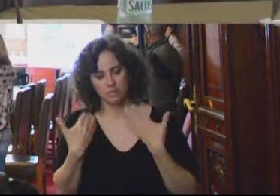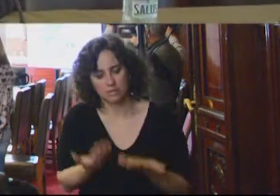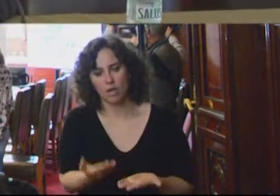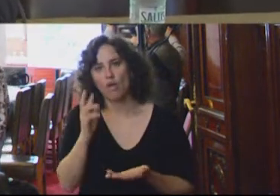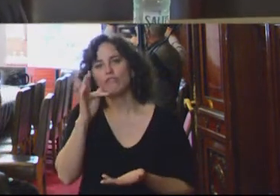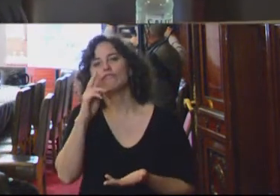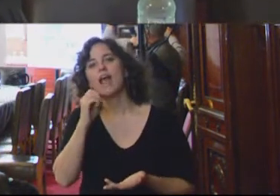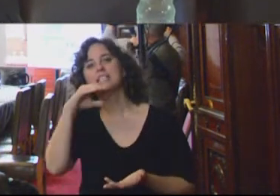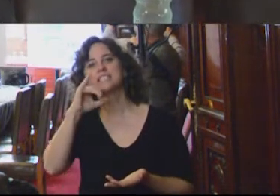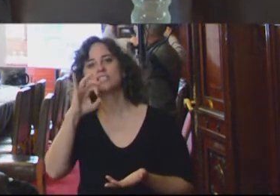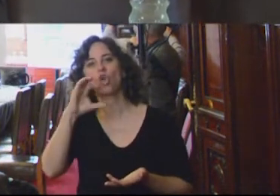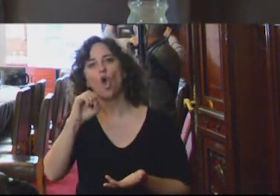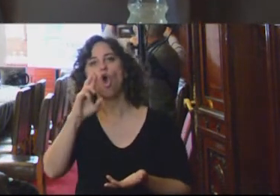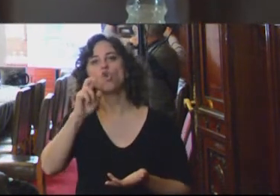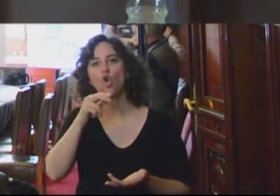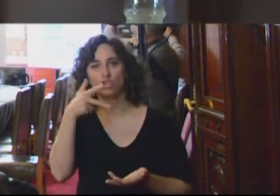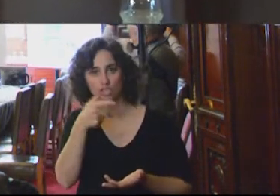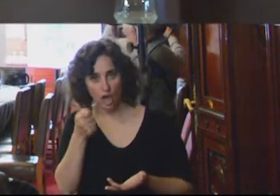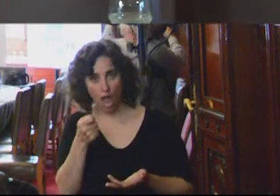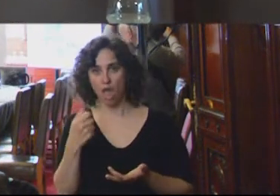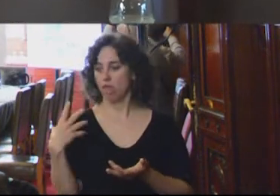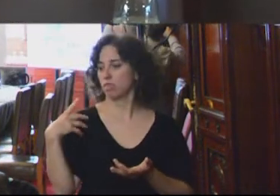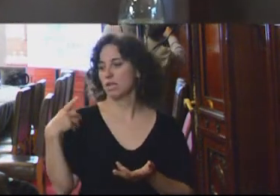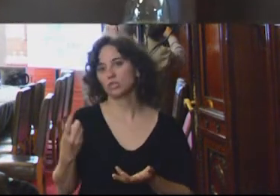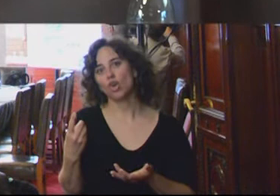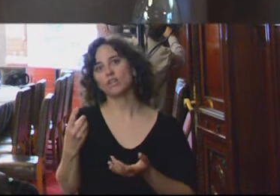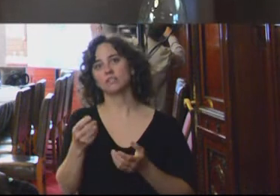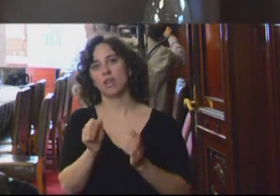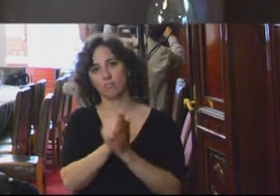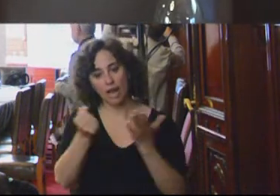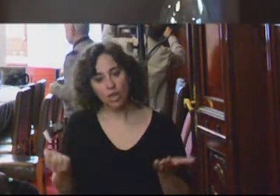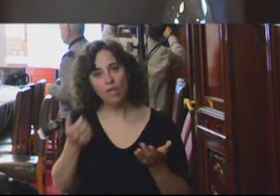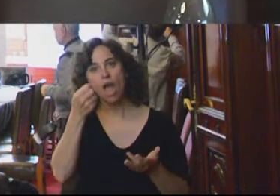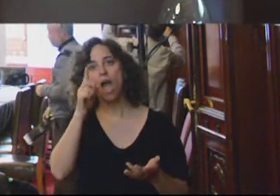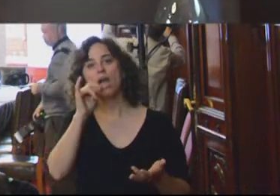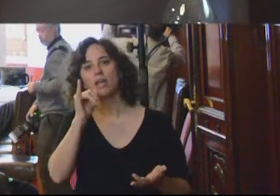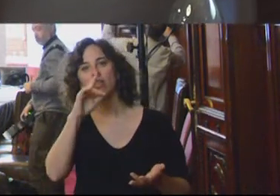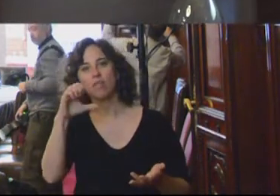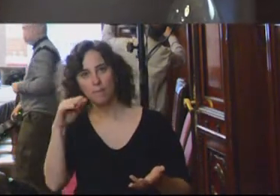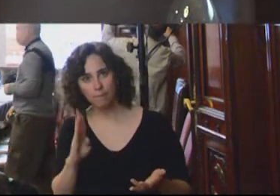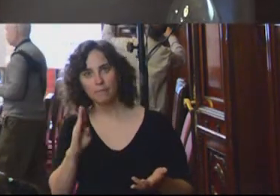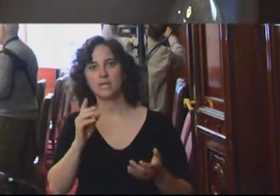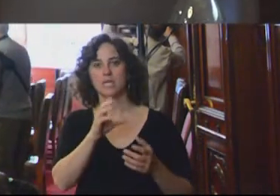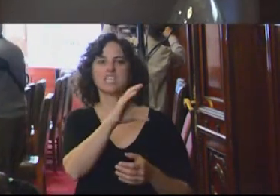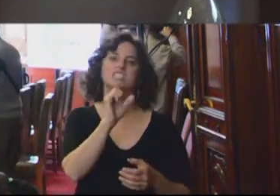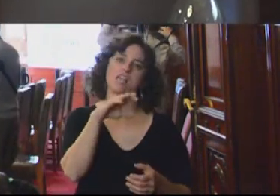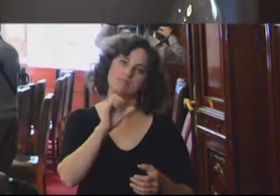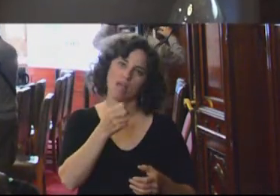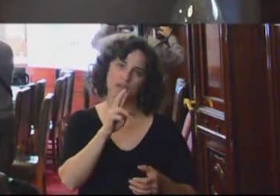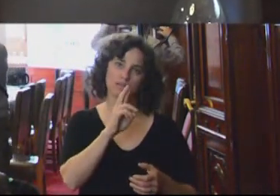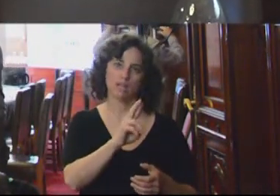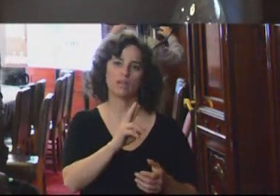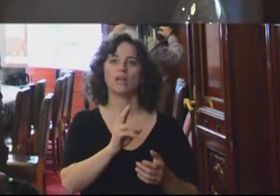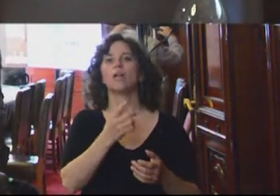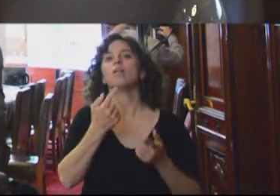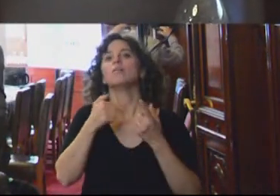Rocha, director ejecutivo de la Asociación Ecuatoriana de Editores de Periódicos, AEDEP, y quien les habla, César Ricaurte, director ejecutivo de